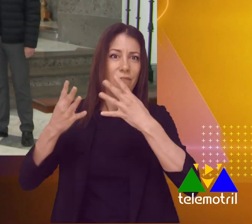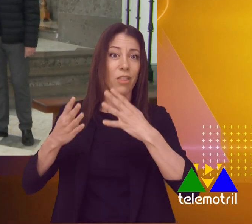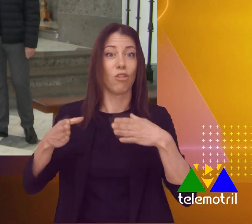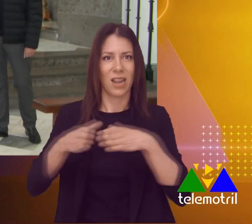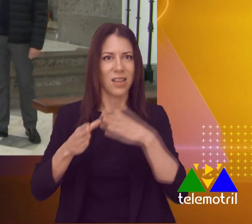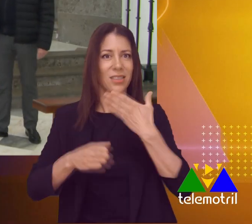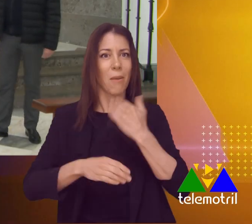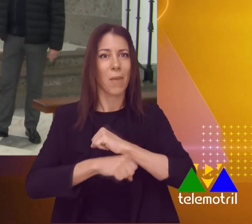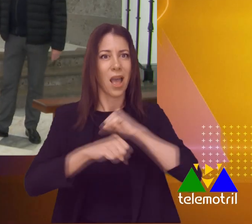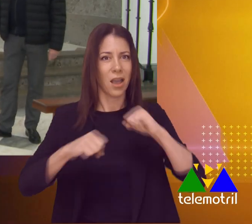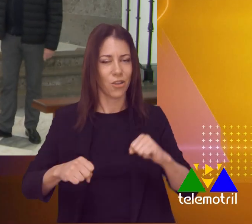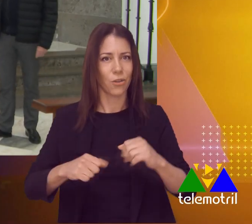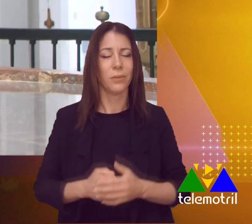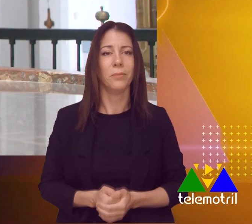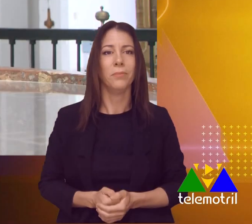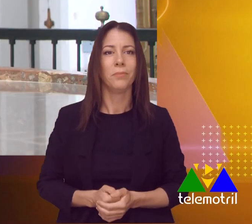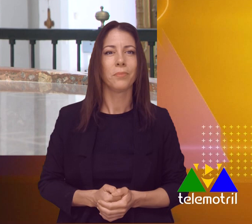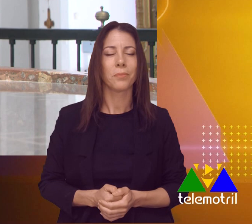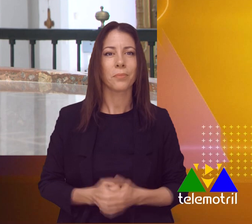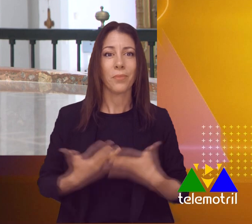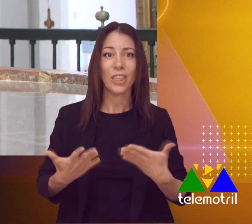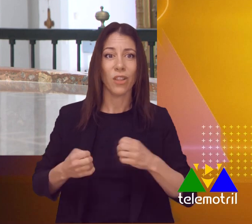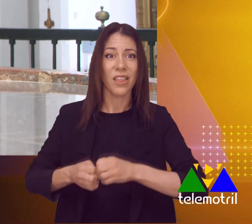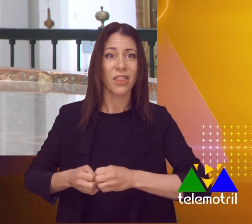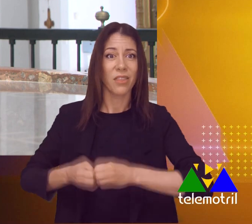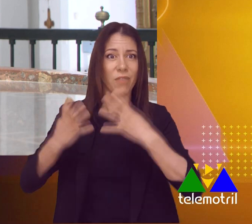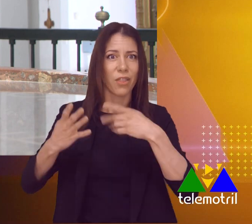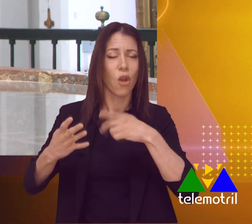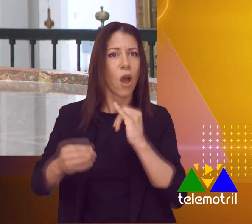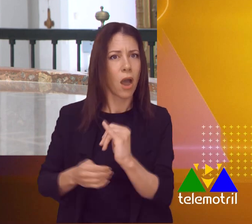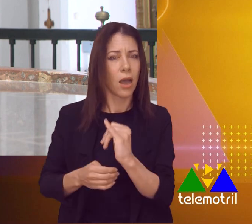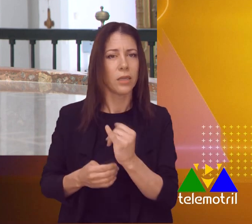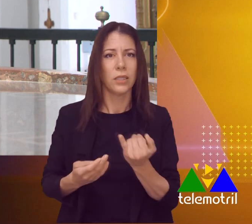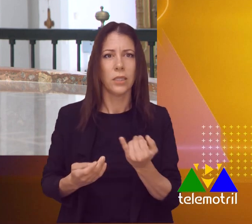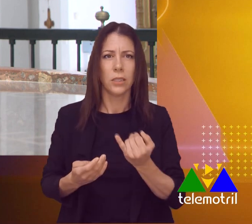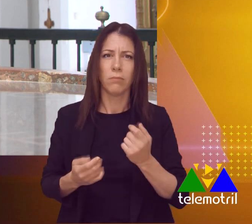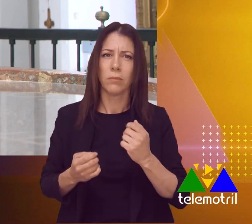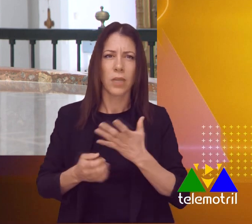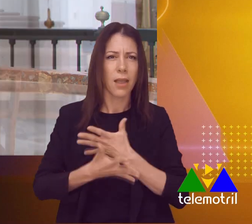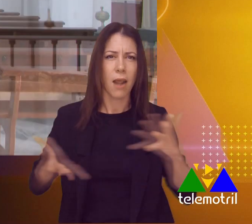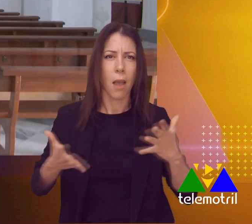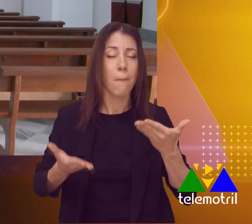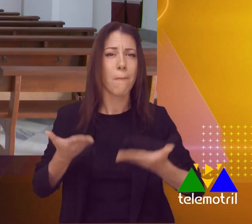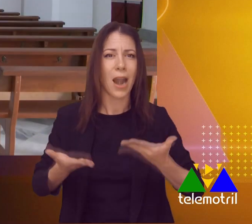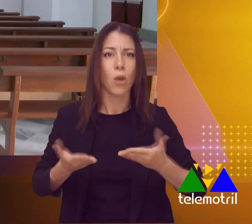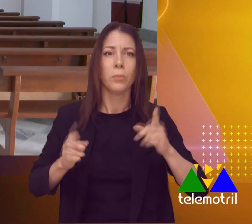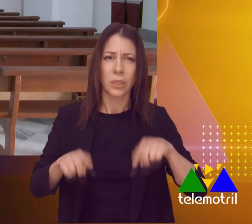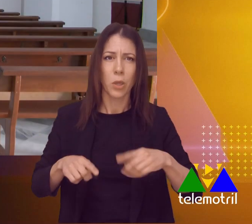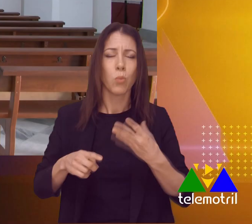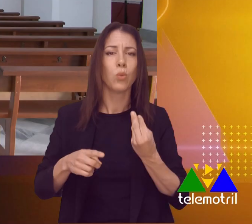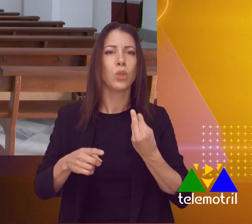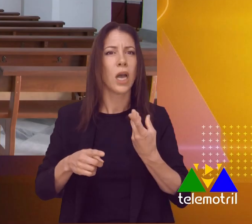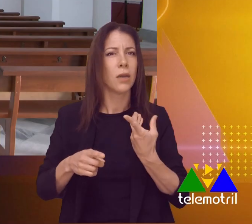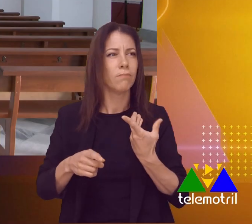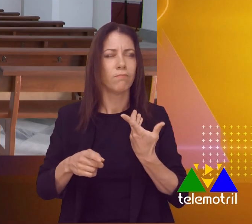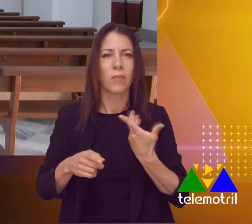Mayor. Y como decimos, ¿no? Como edificio tiene un gran valor, pero también con montones de historias.